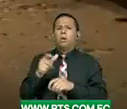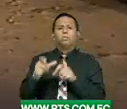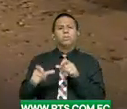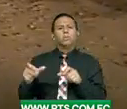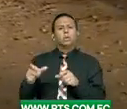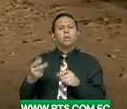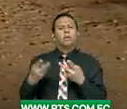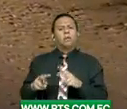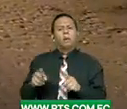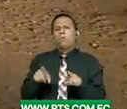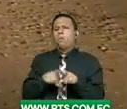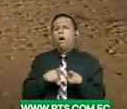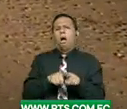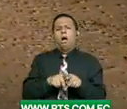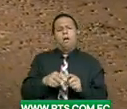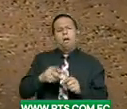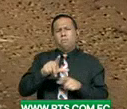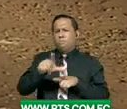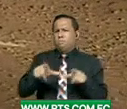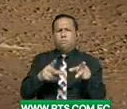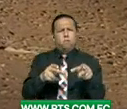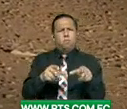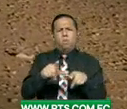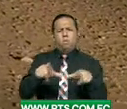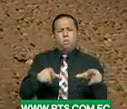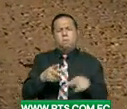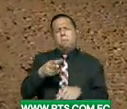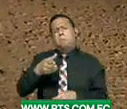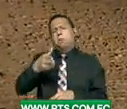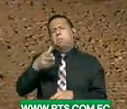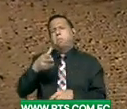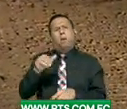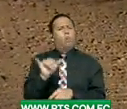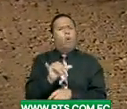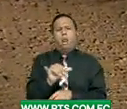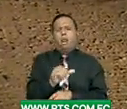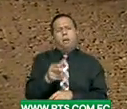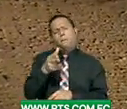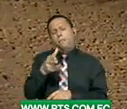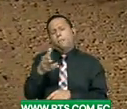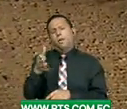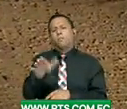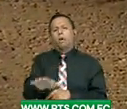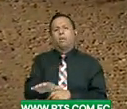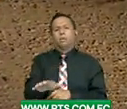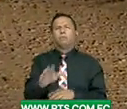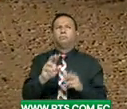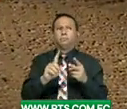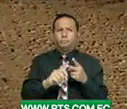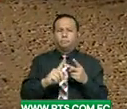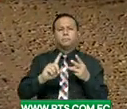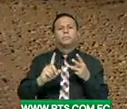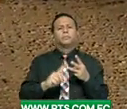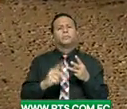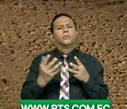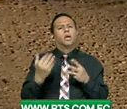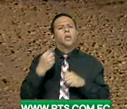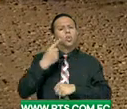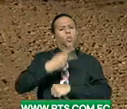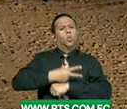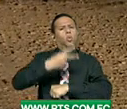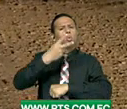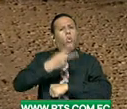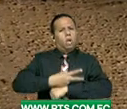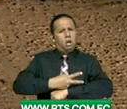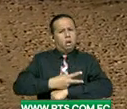similares características en este mismo sector del noroeste de Guayaquil. Y hace dos días, un ciudadano que caminaba